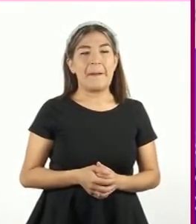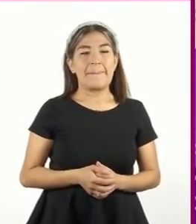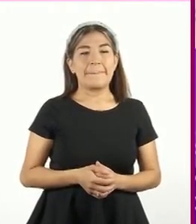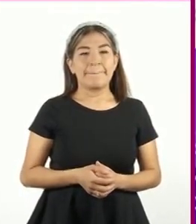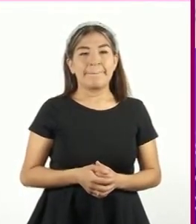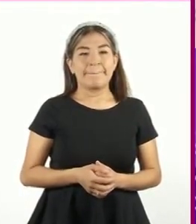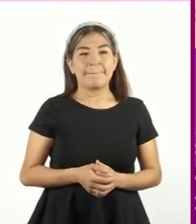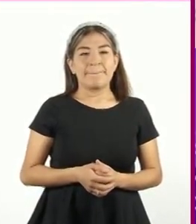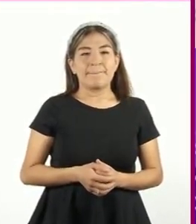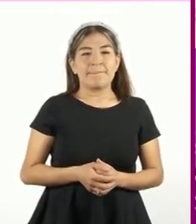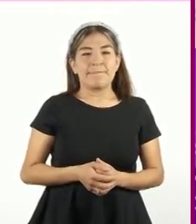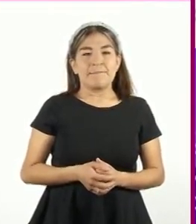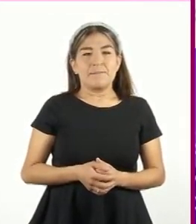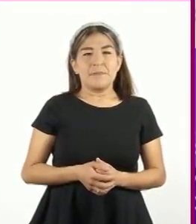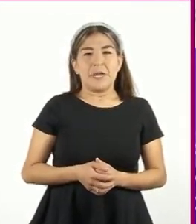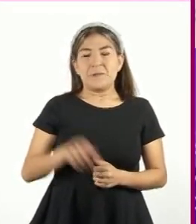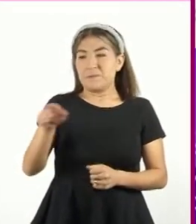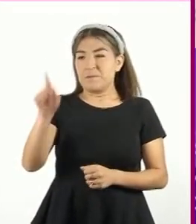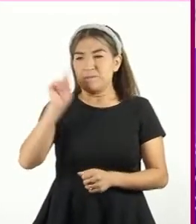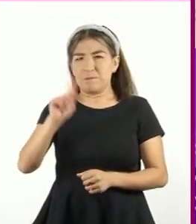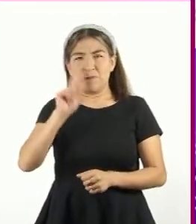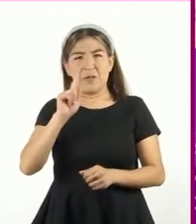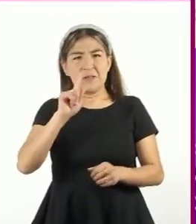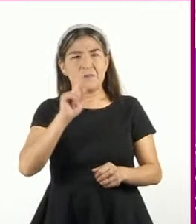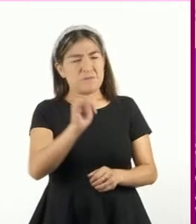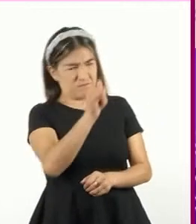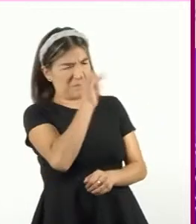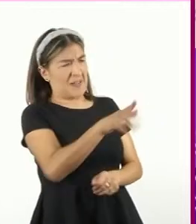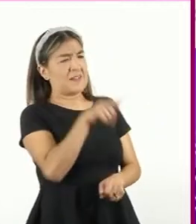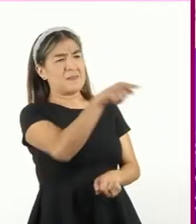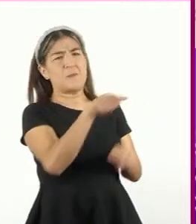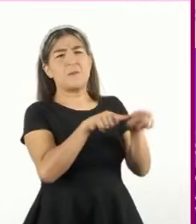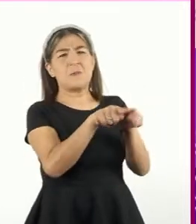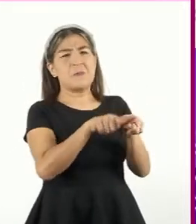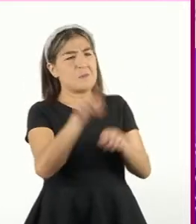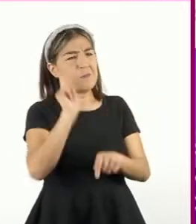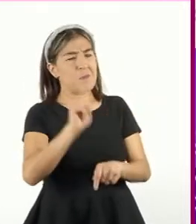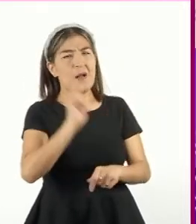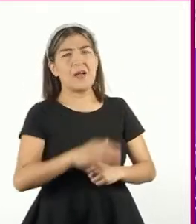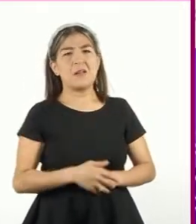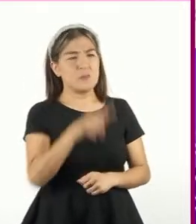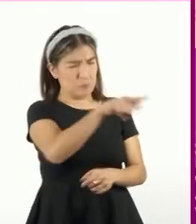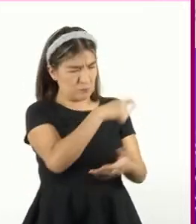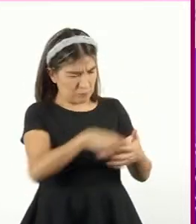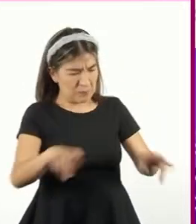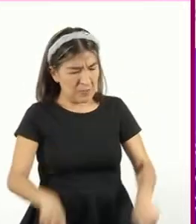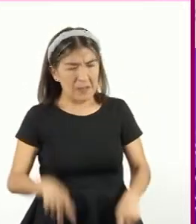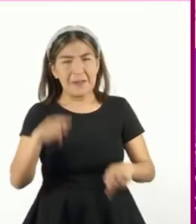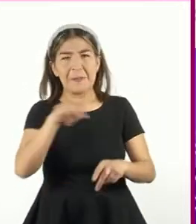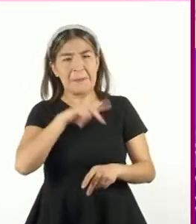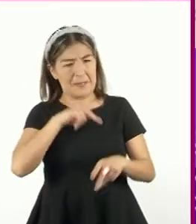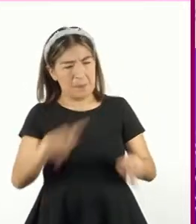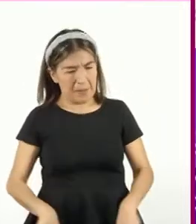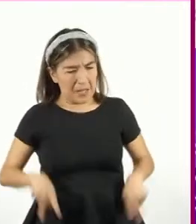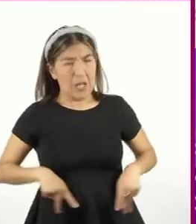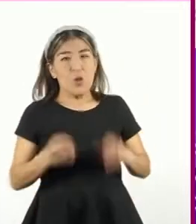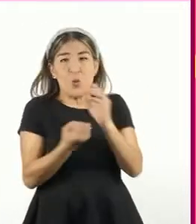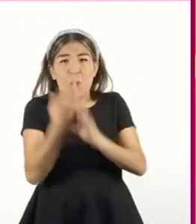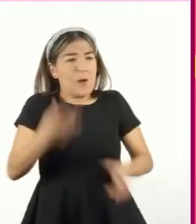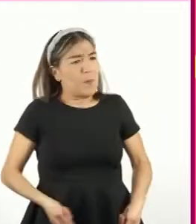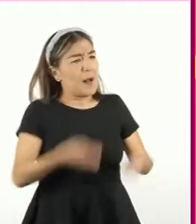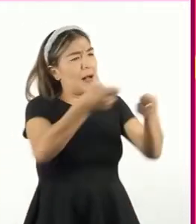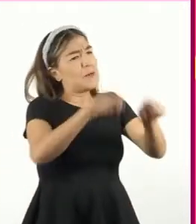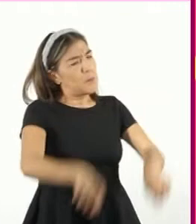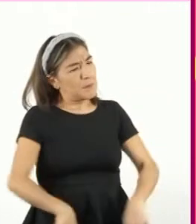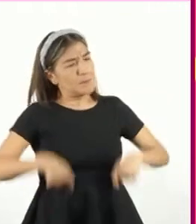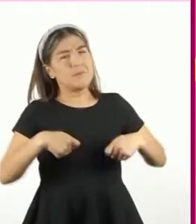Araceli le reclama a su hermana el haberse puesto el pantalón nuevo que le habían comprado sus papás sin avisarle.